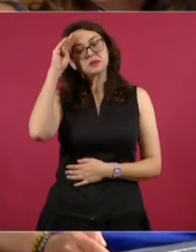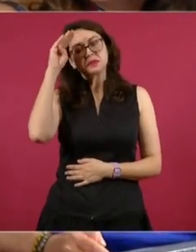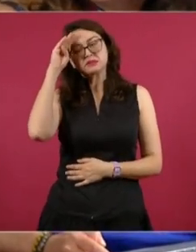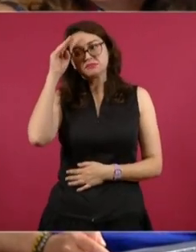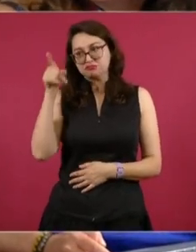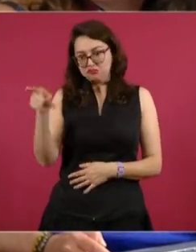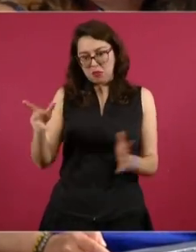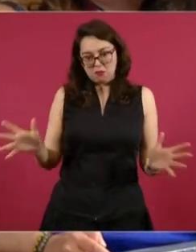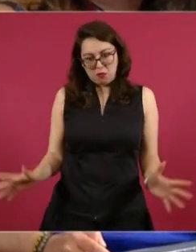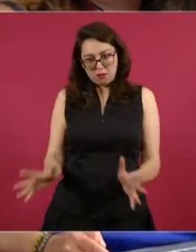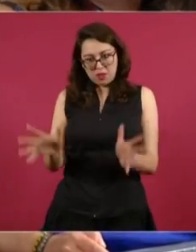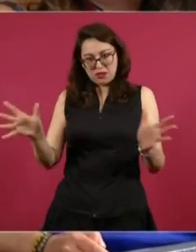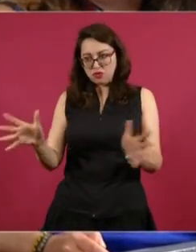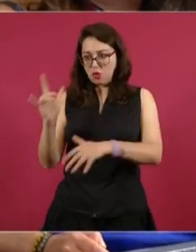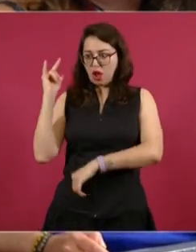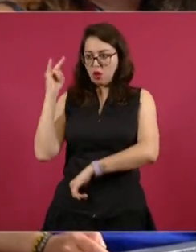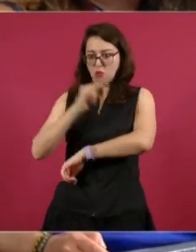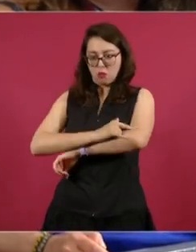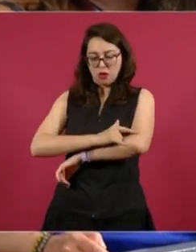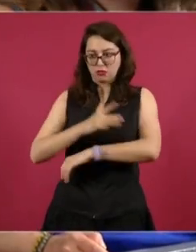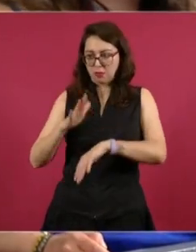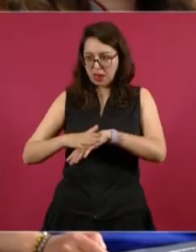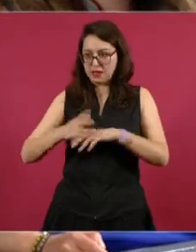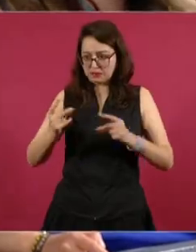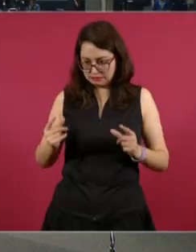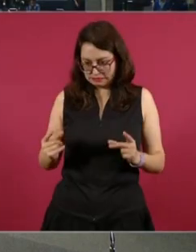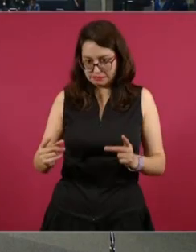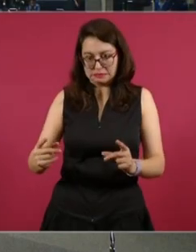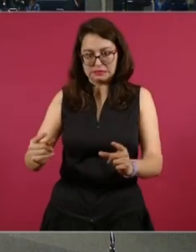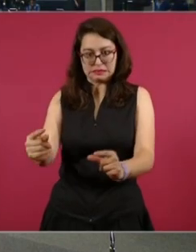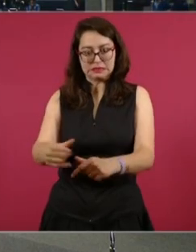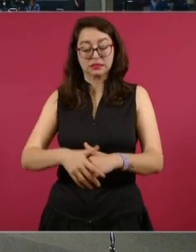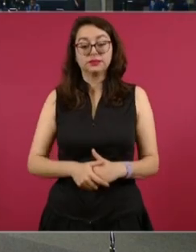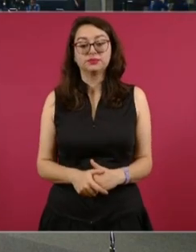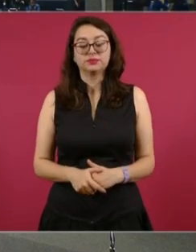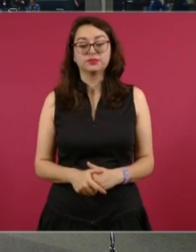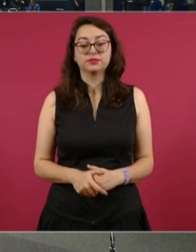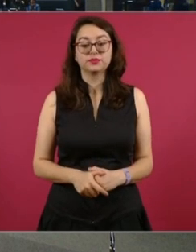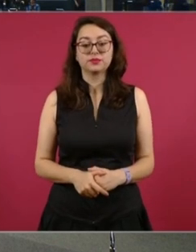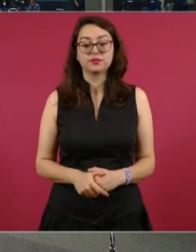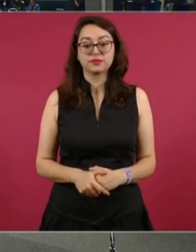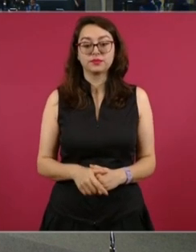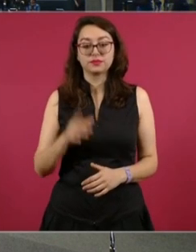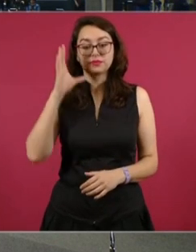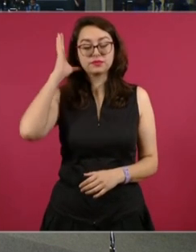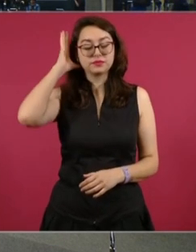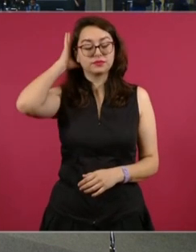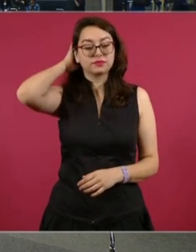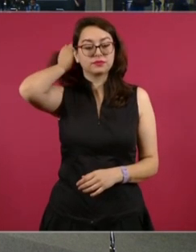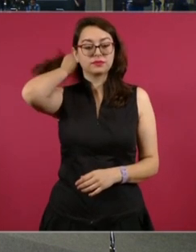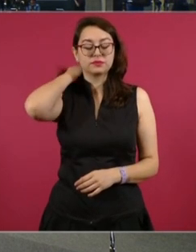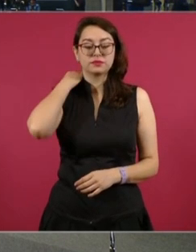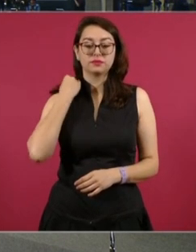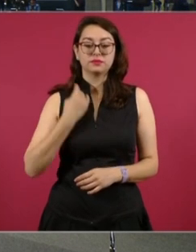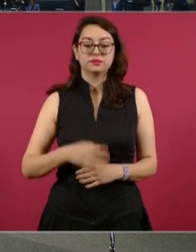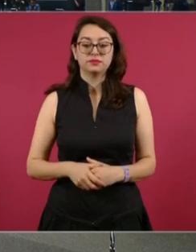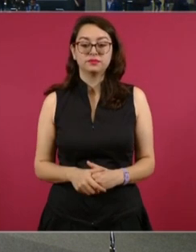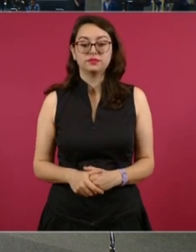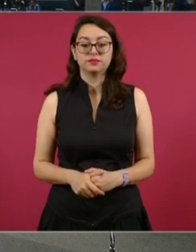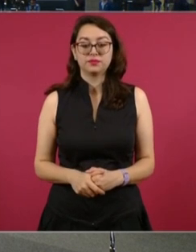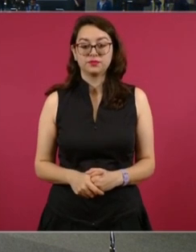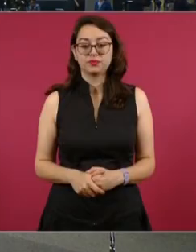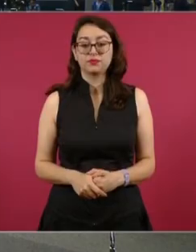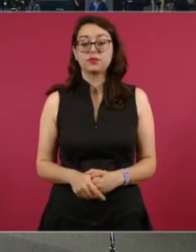acción con esta instancia, con este espacio? Sí, estamos llegando a un acuerdo con la